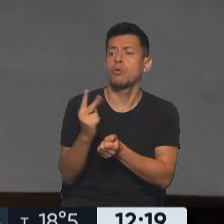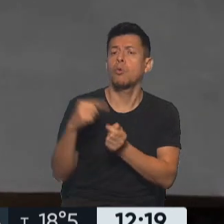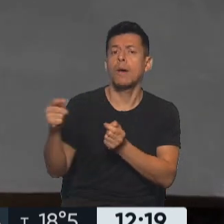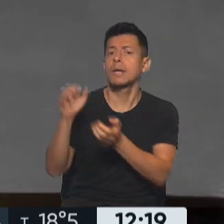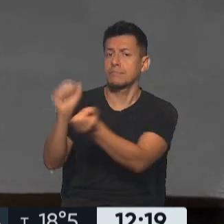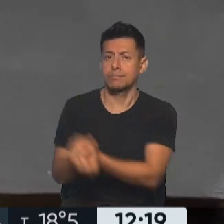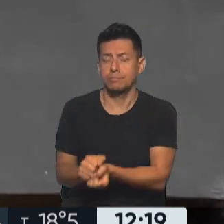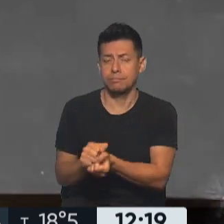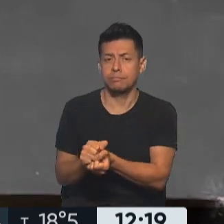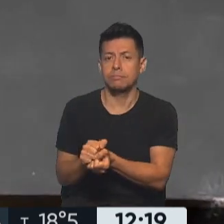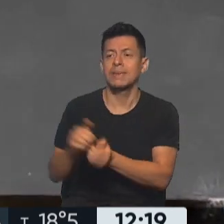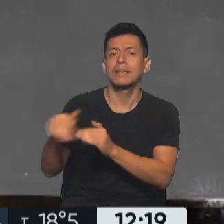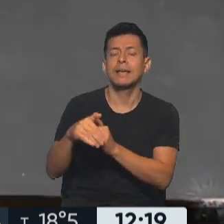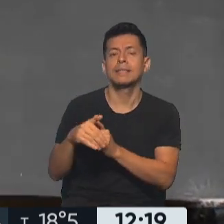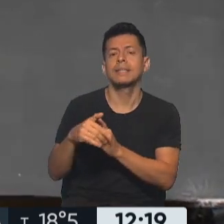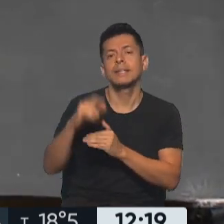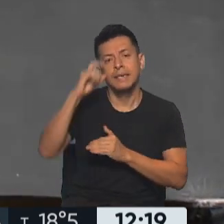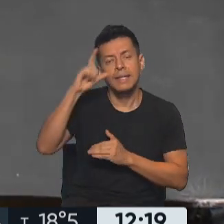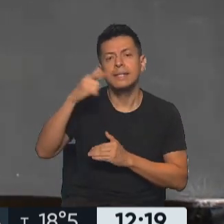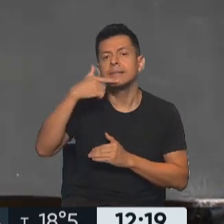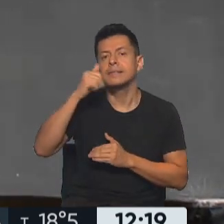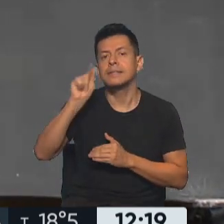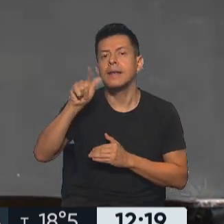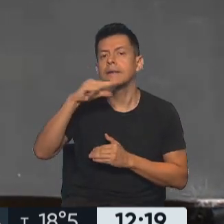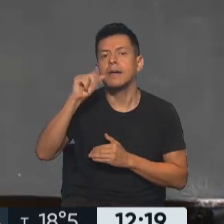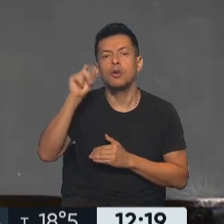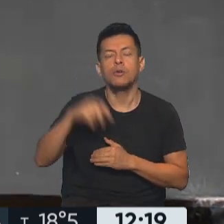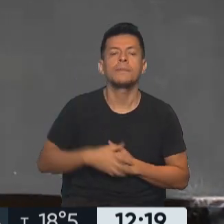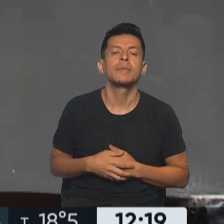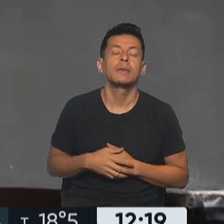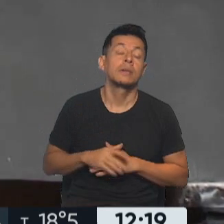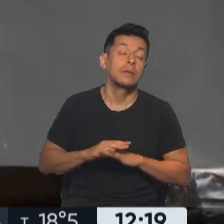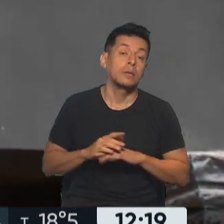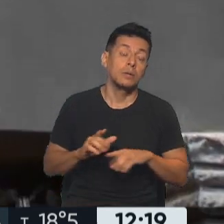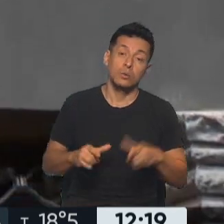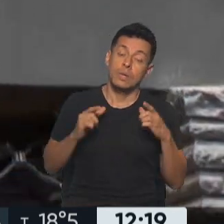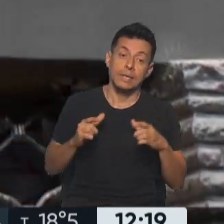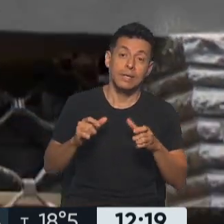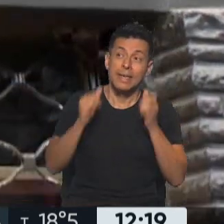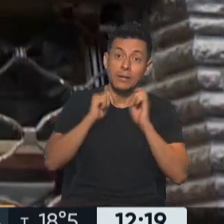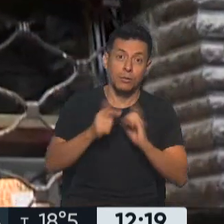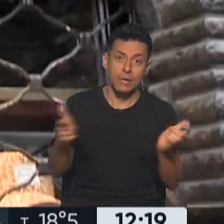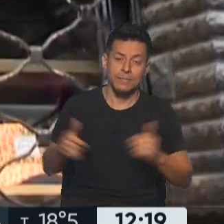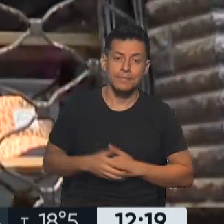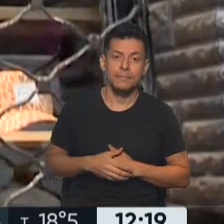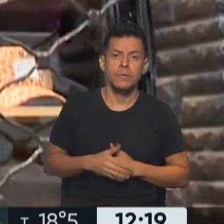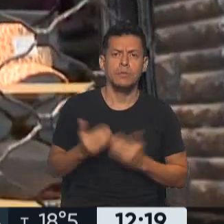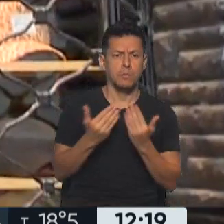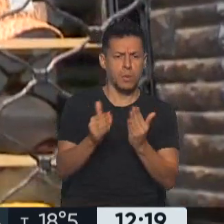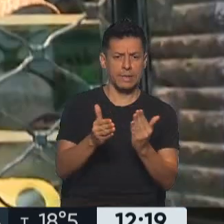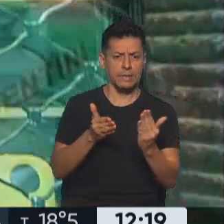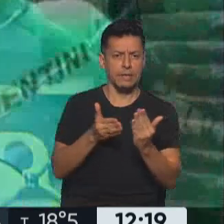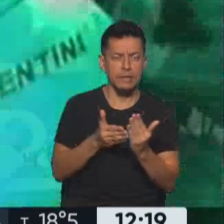de aquí, en El Salvador y Borges. Afortunadamente, nadie resultó lastimado. Cuando quiero abrir la puerta, me grita desde